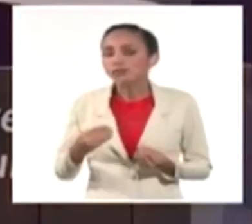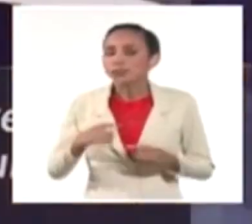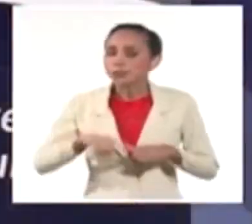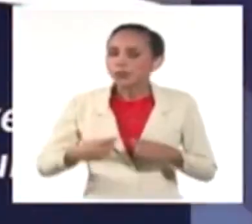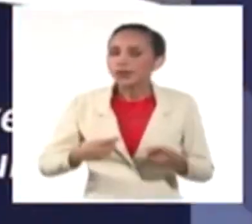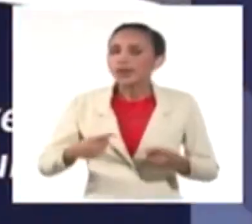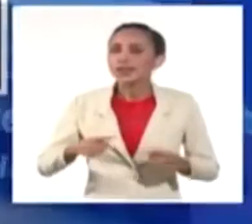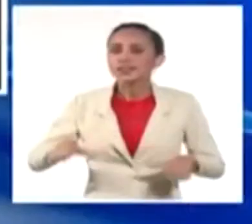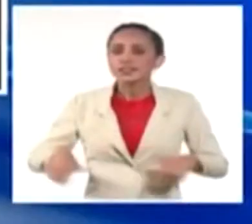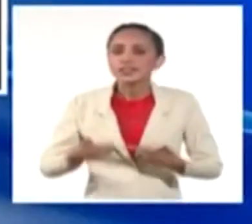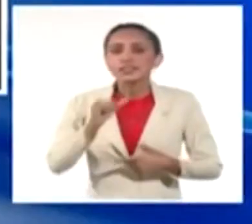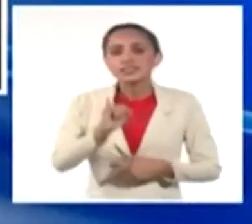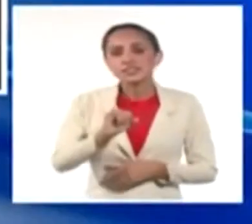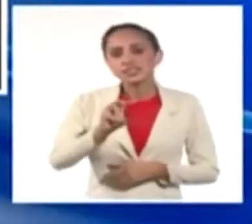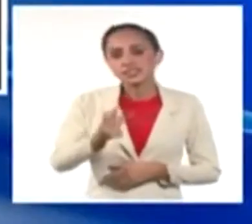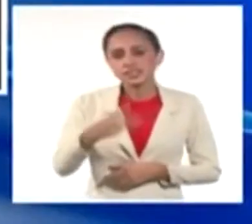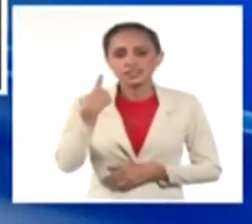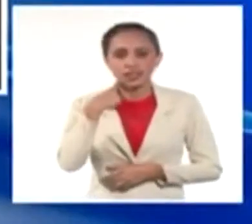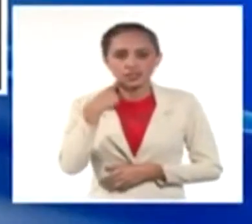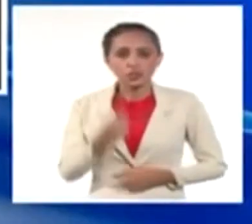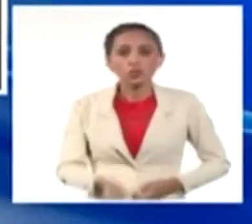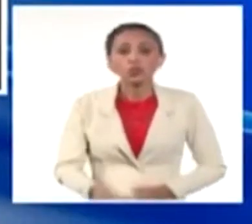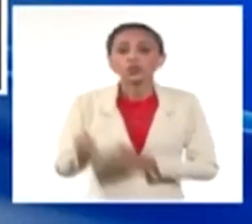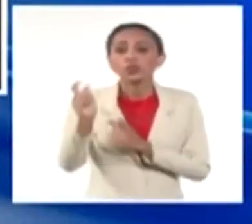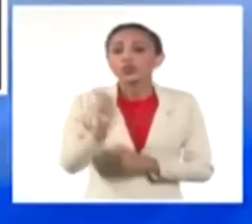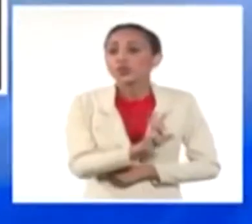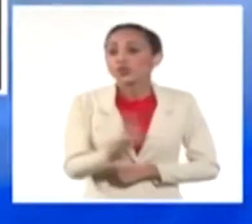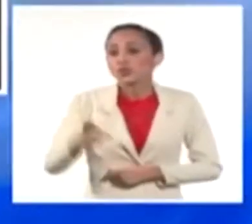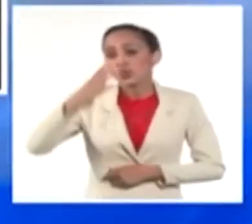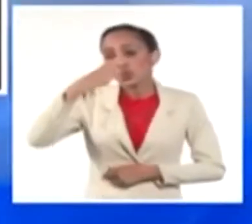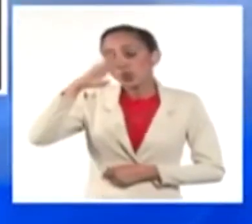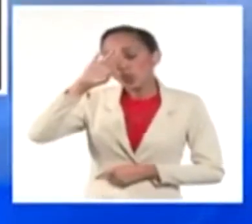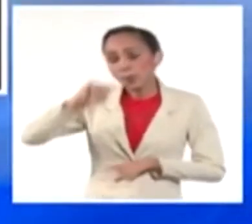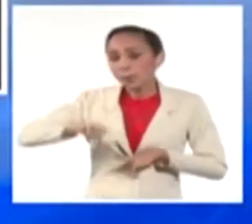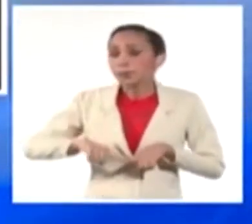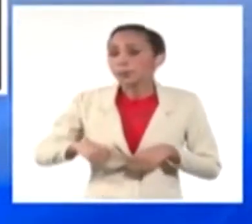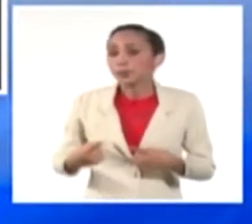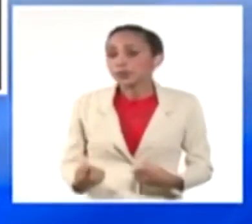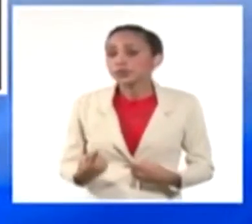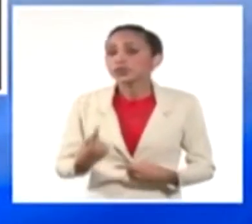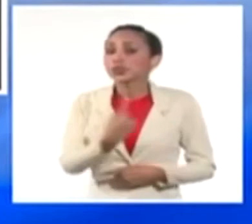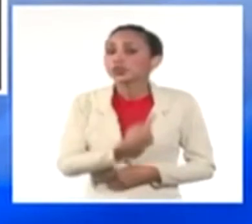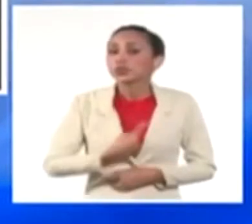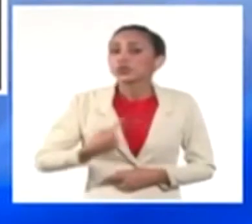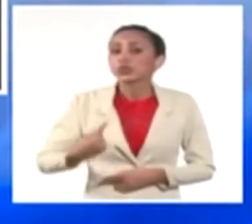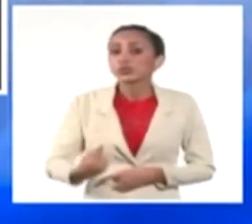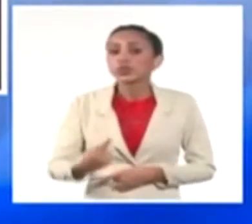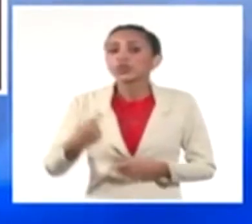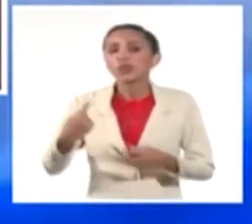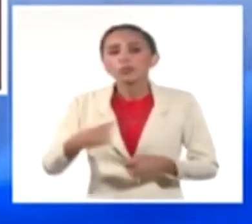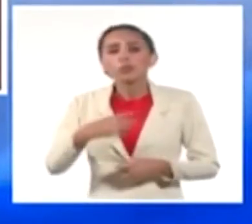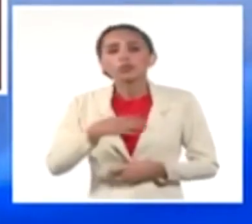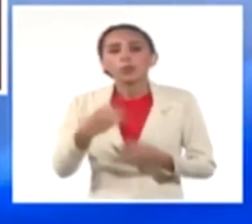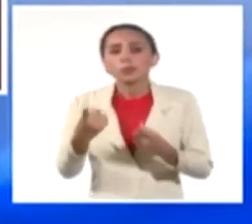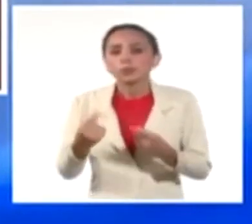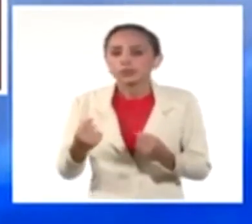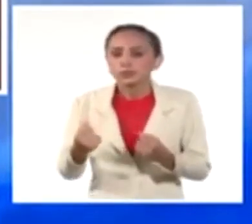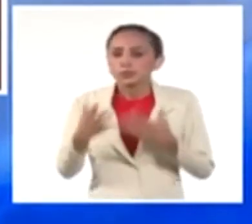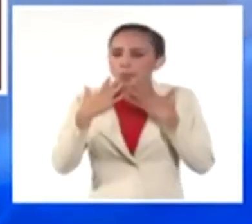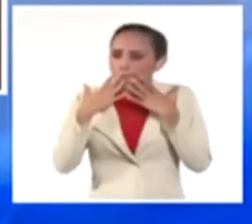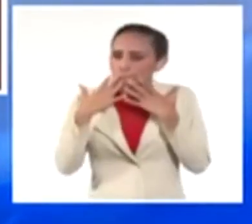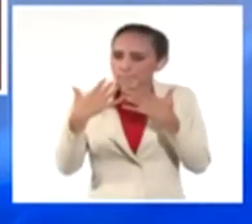aniversario del triunfo de la Revolución, a lo que se suma contar con un presupuesto más